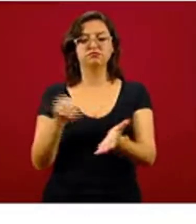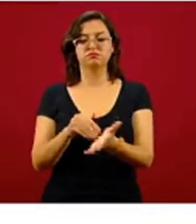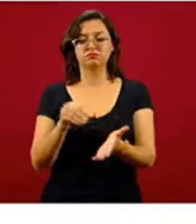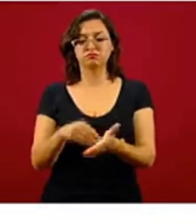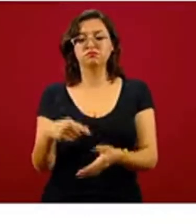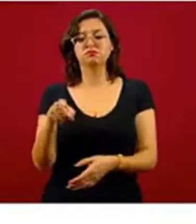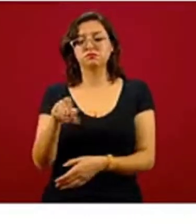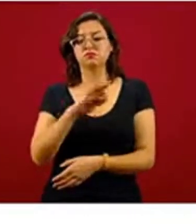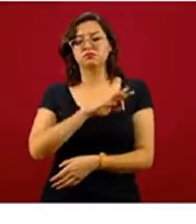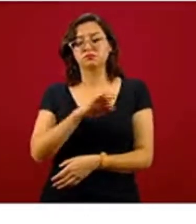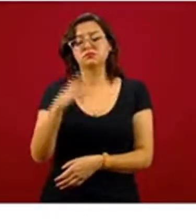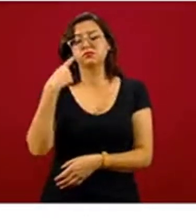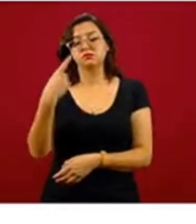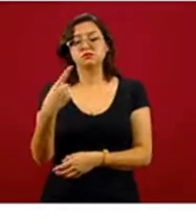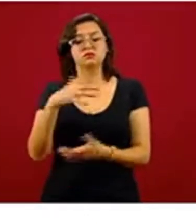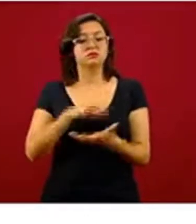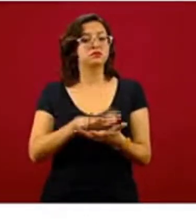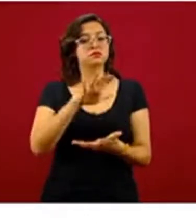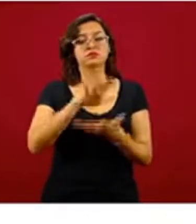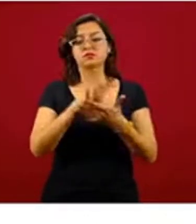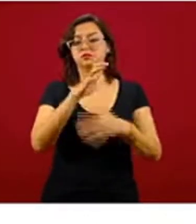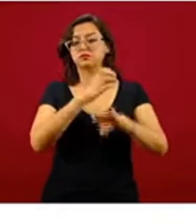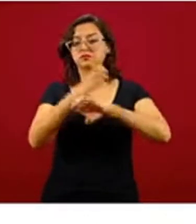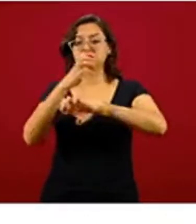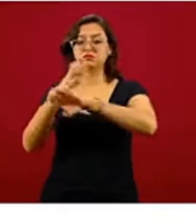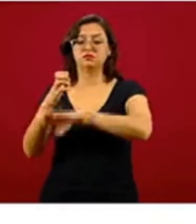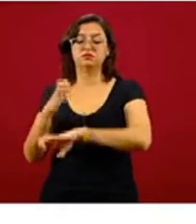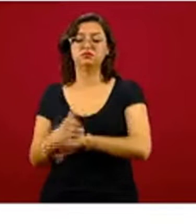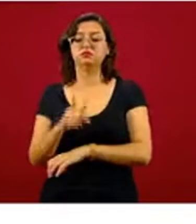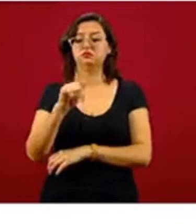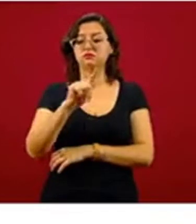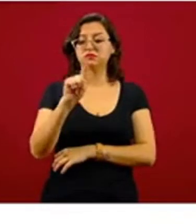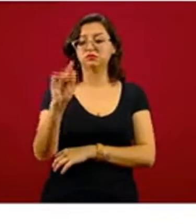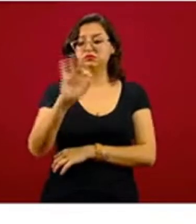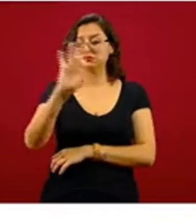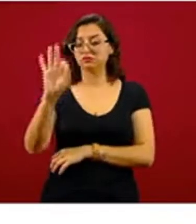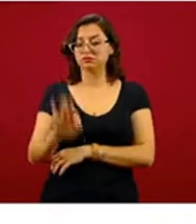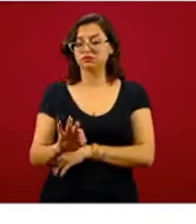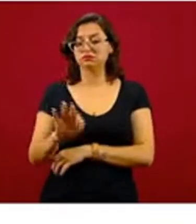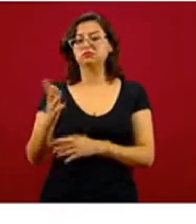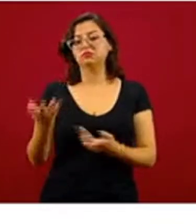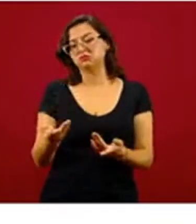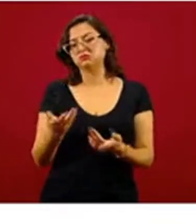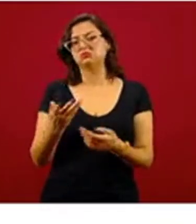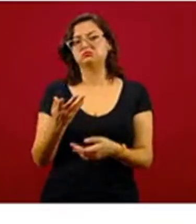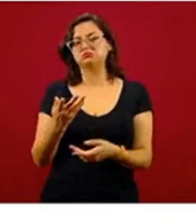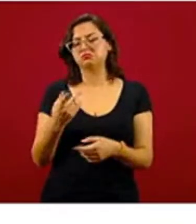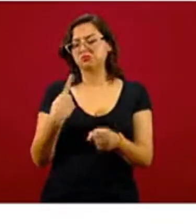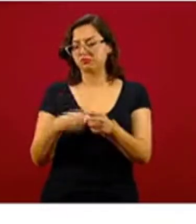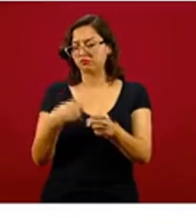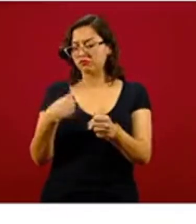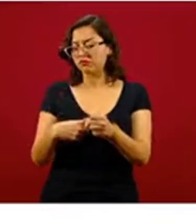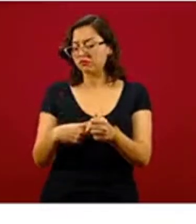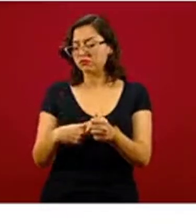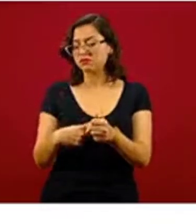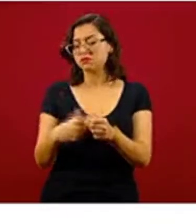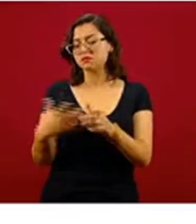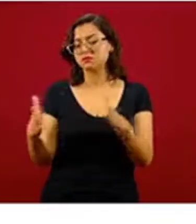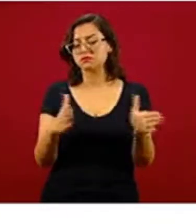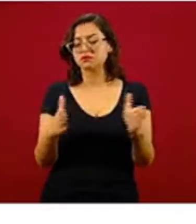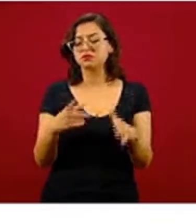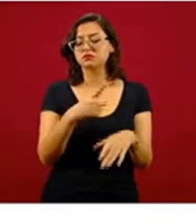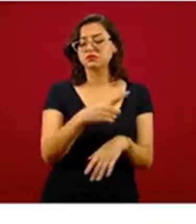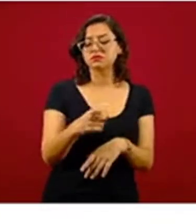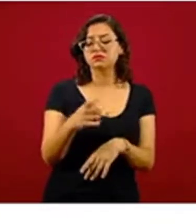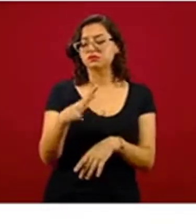que realmente la gran mayoría de los estados, estamos hablando casi del 70%, son estados que todavía se mantienen en un rango que está entre los 100